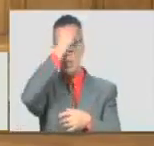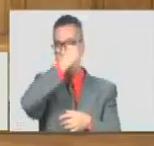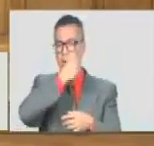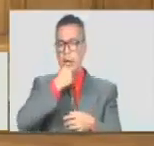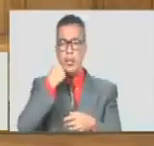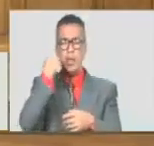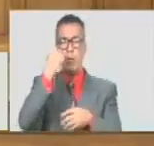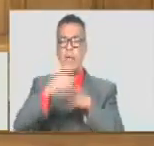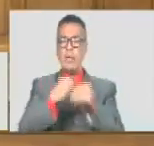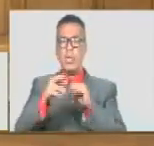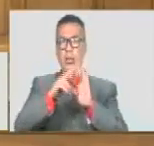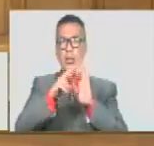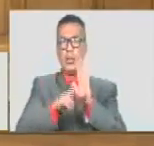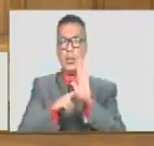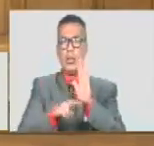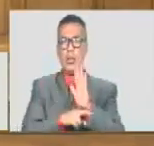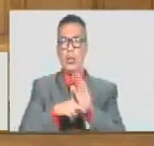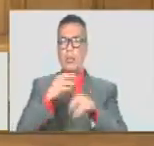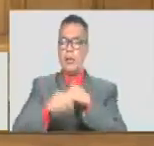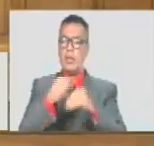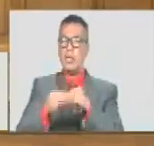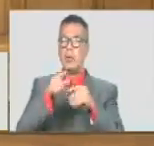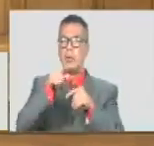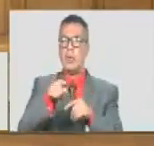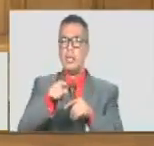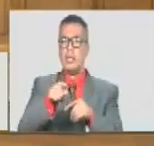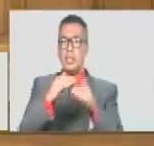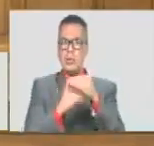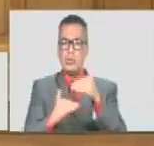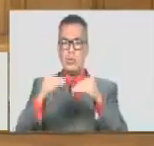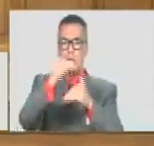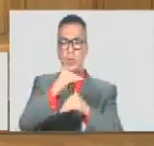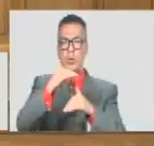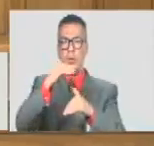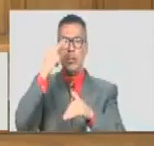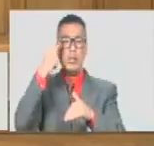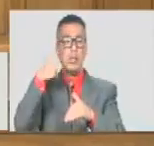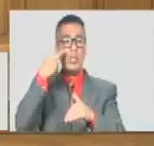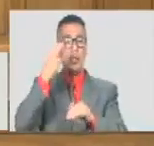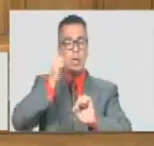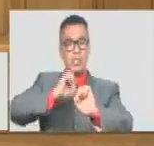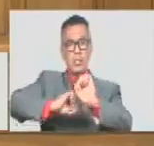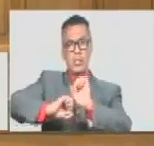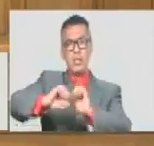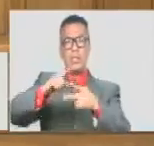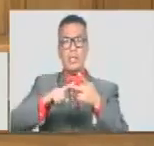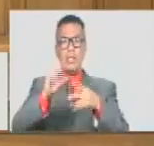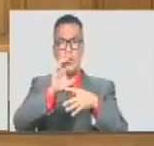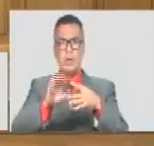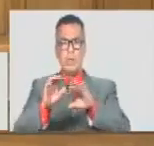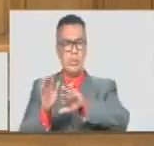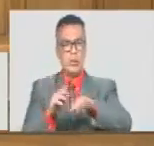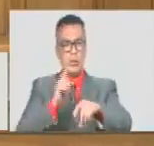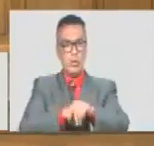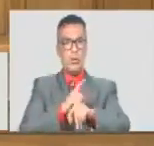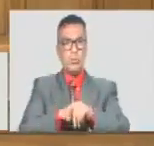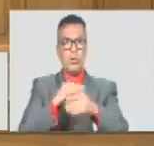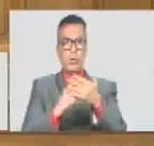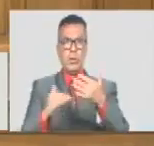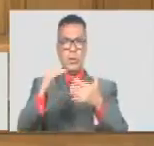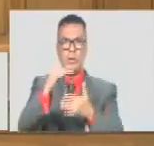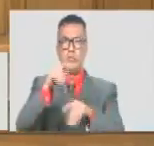crearon reglamentos para justificar la superioridad de raza, de género y de clase, que en su momento era de